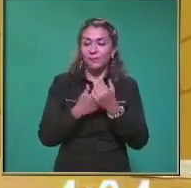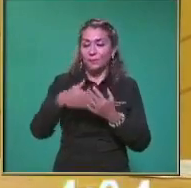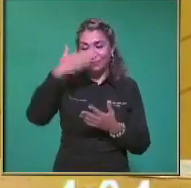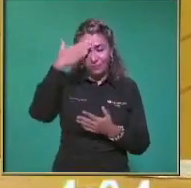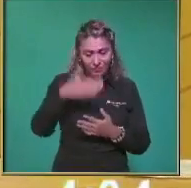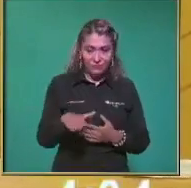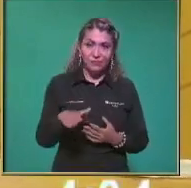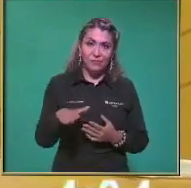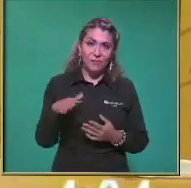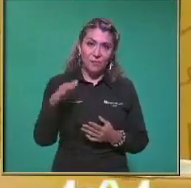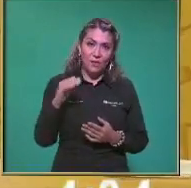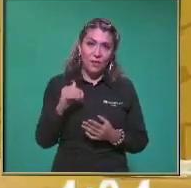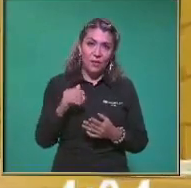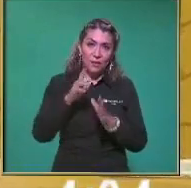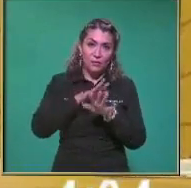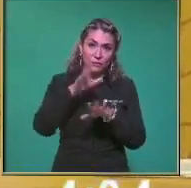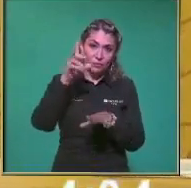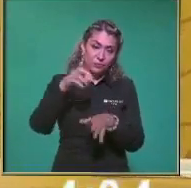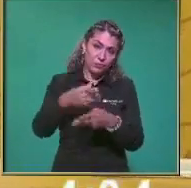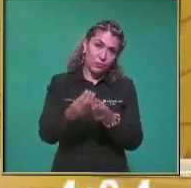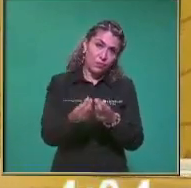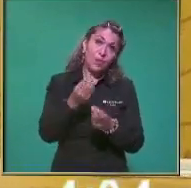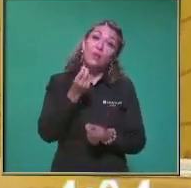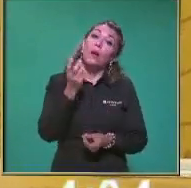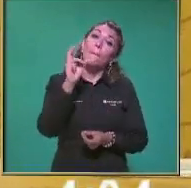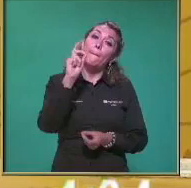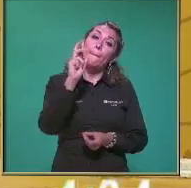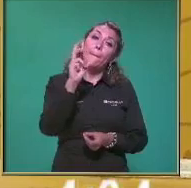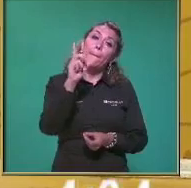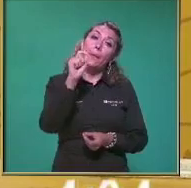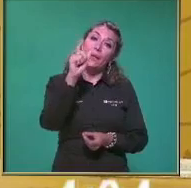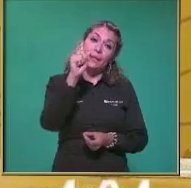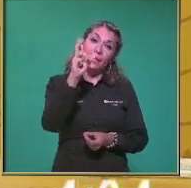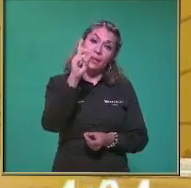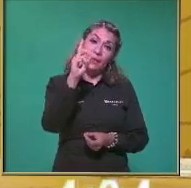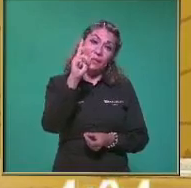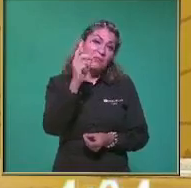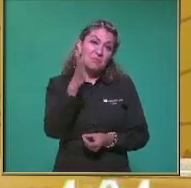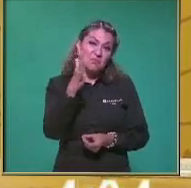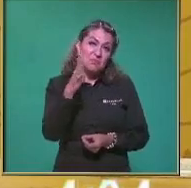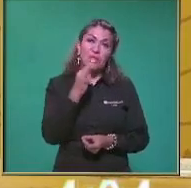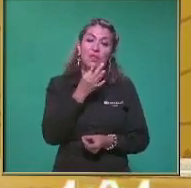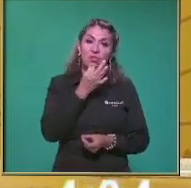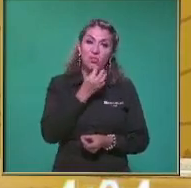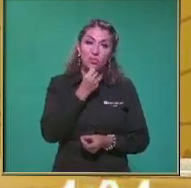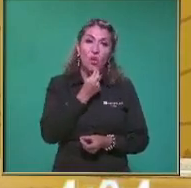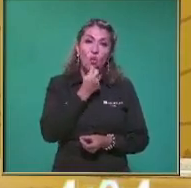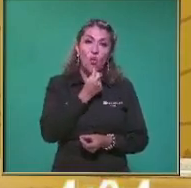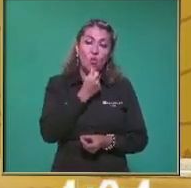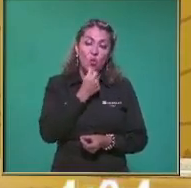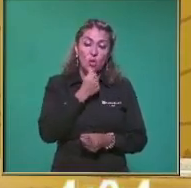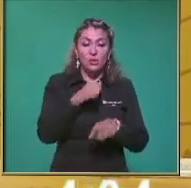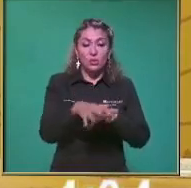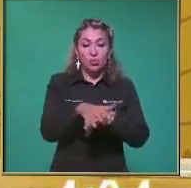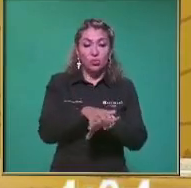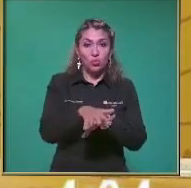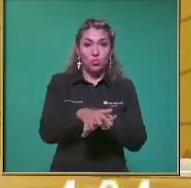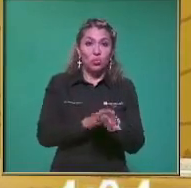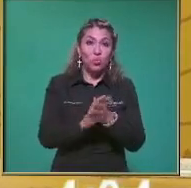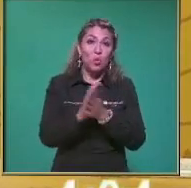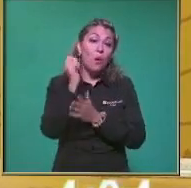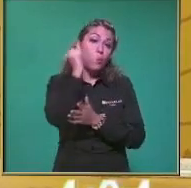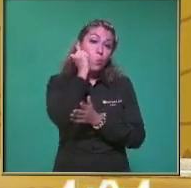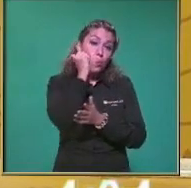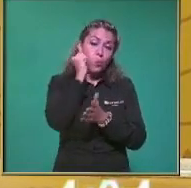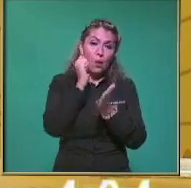durar por ahí de 20 a 30 segundos, que incluye lo que es el enjabonarnos por todas